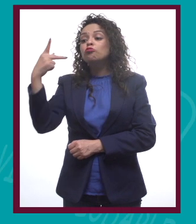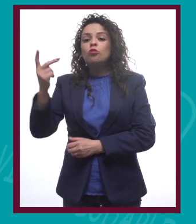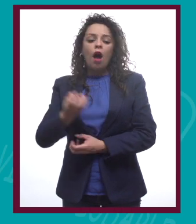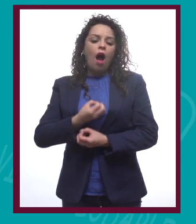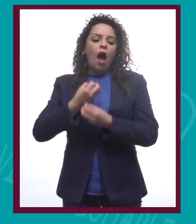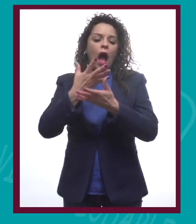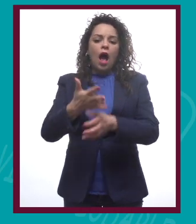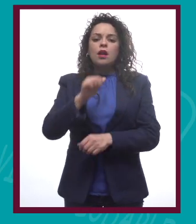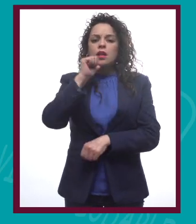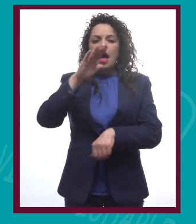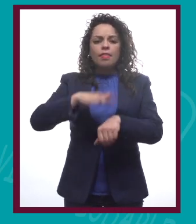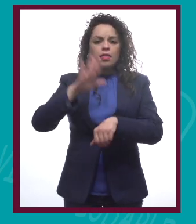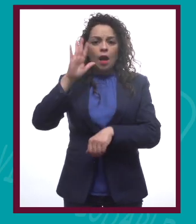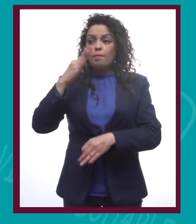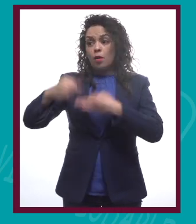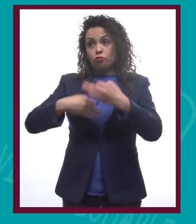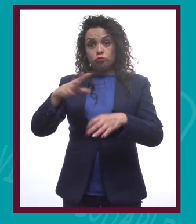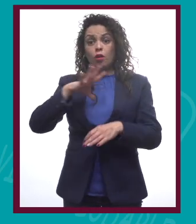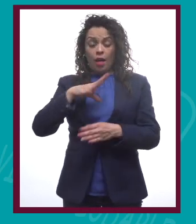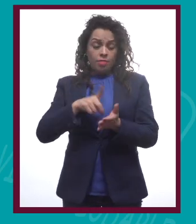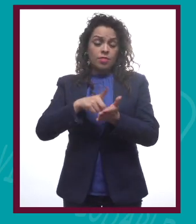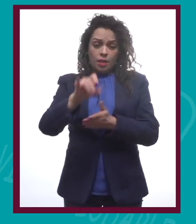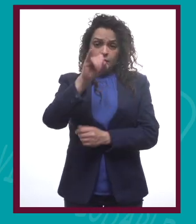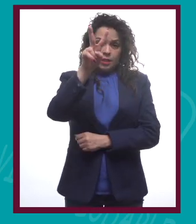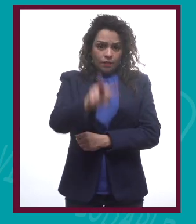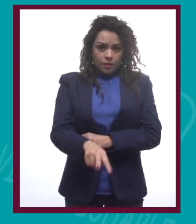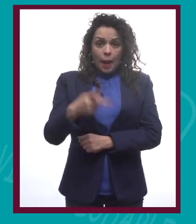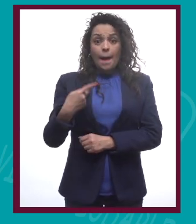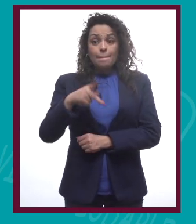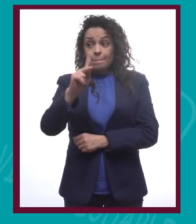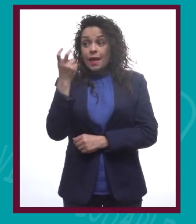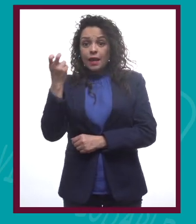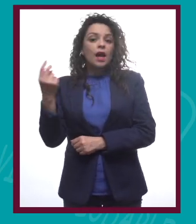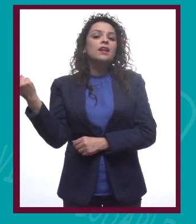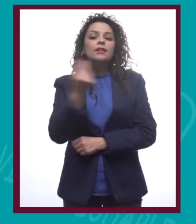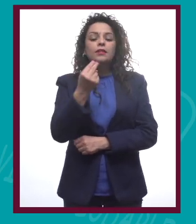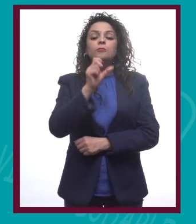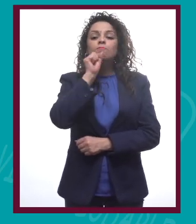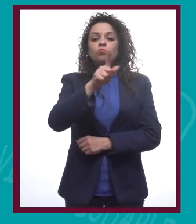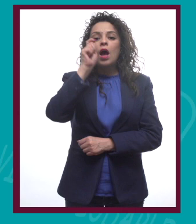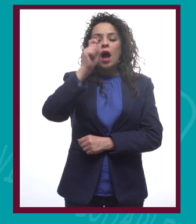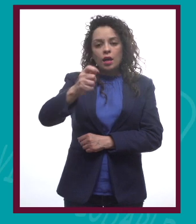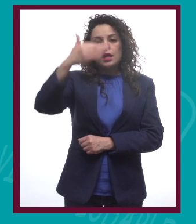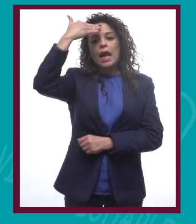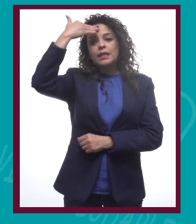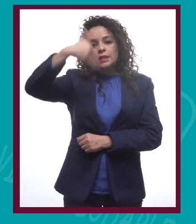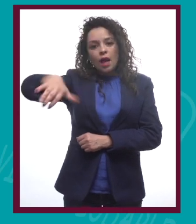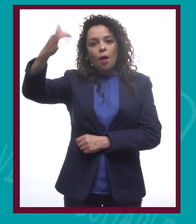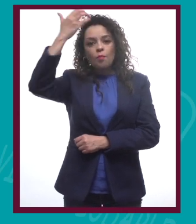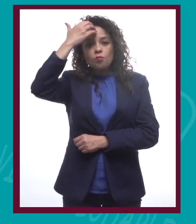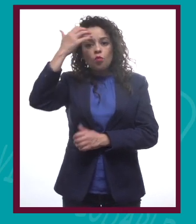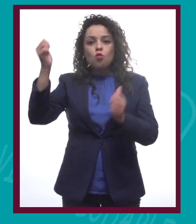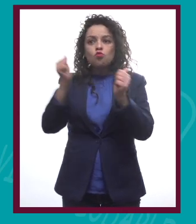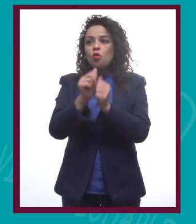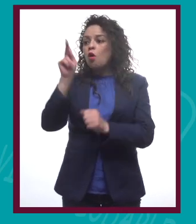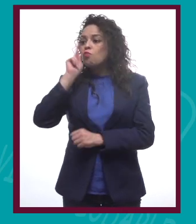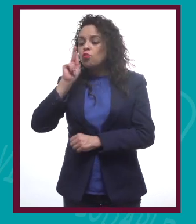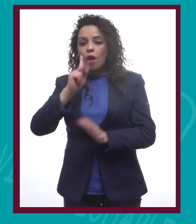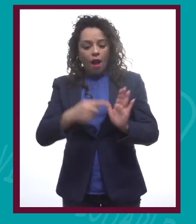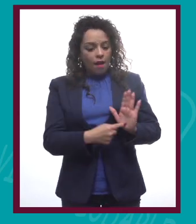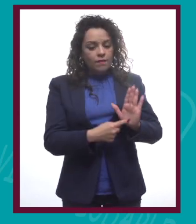son opinadores. Todos tienen derecho a opinar, eso sí. Pero también para eso se necesita tener